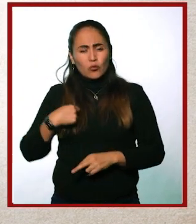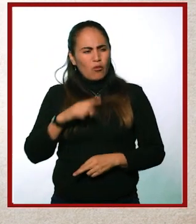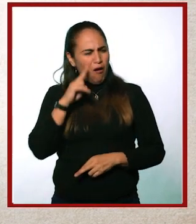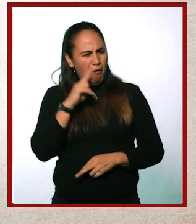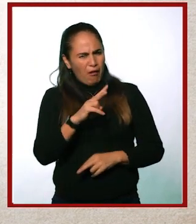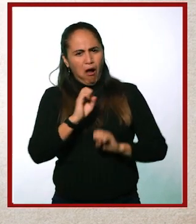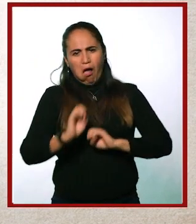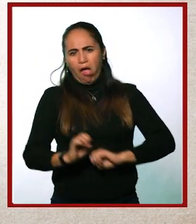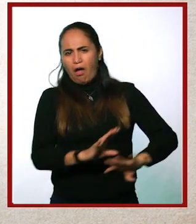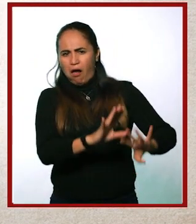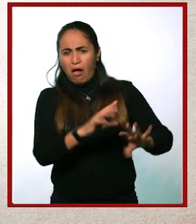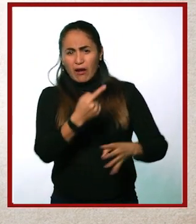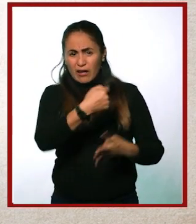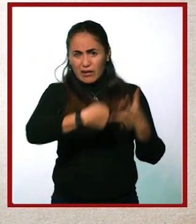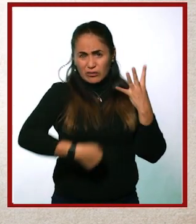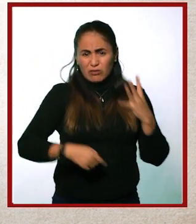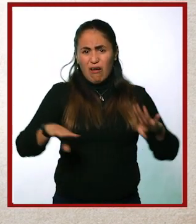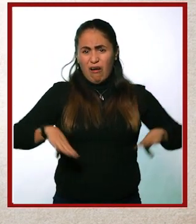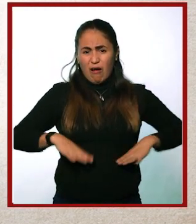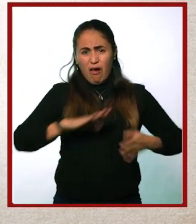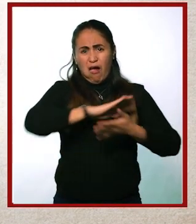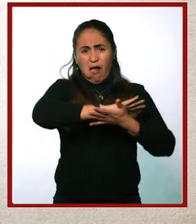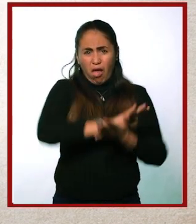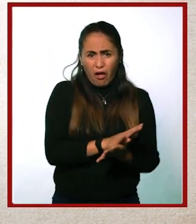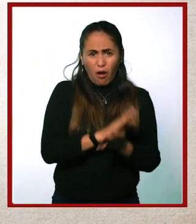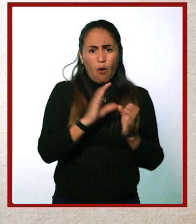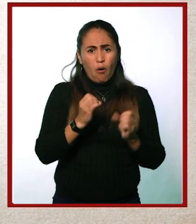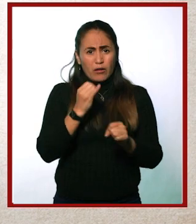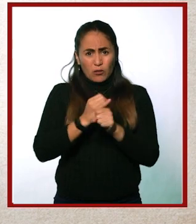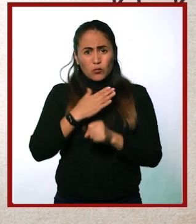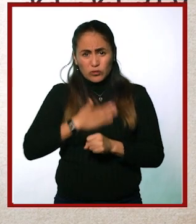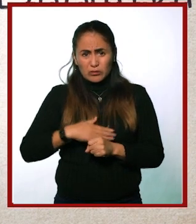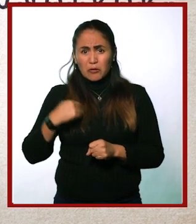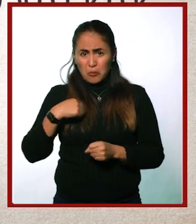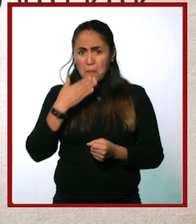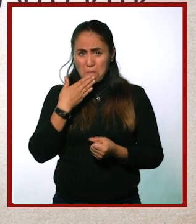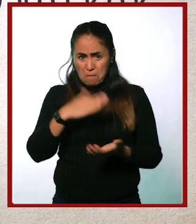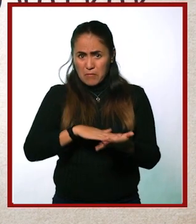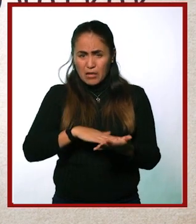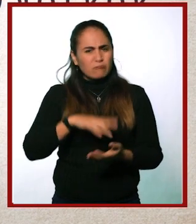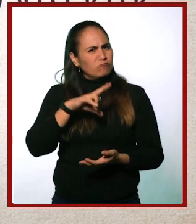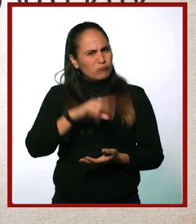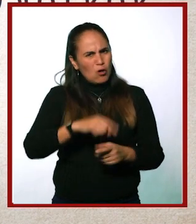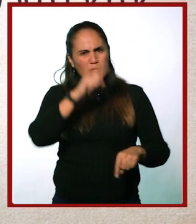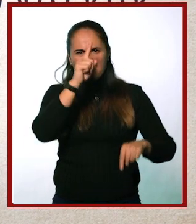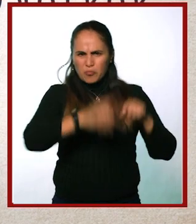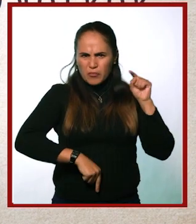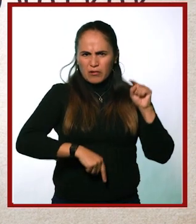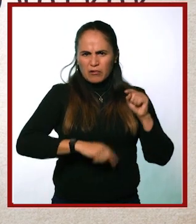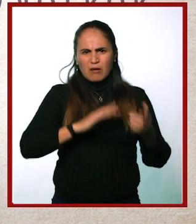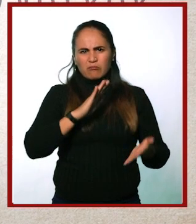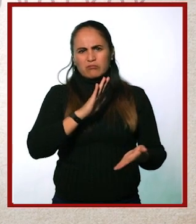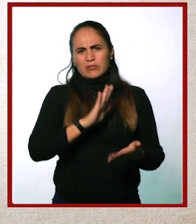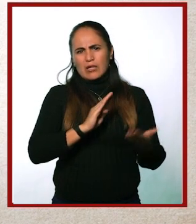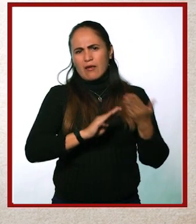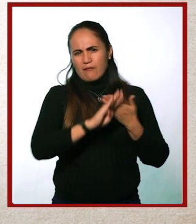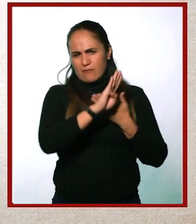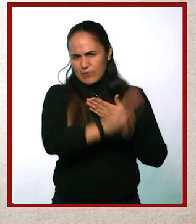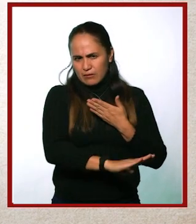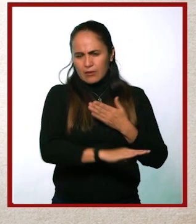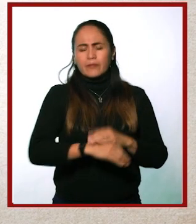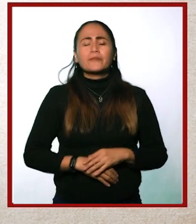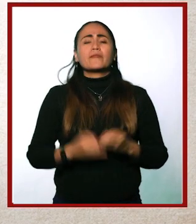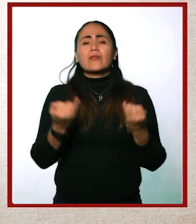ni toleres actitudes ni acciones que generen discriminación o injusticias. Visibiliza las situaciones de desigualdad.